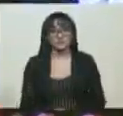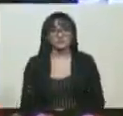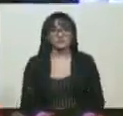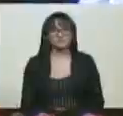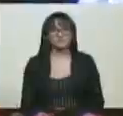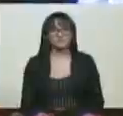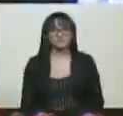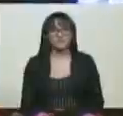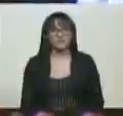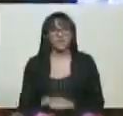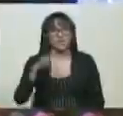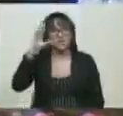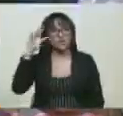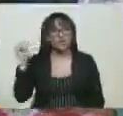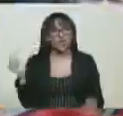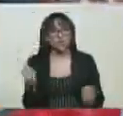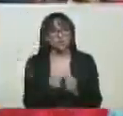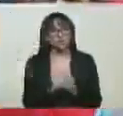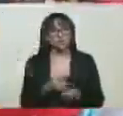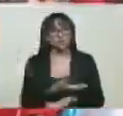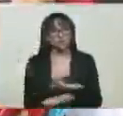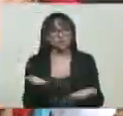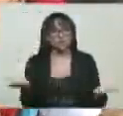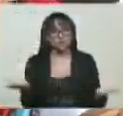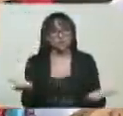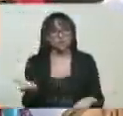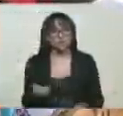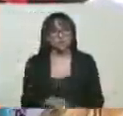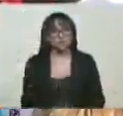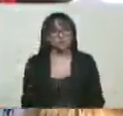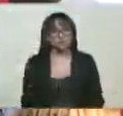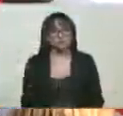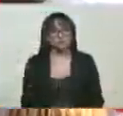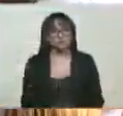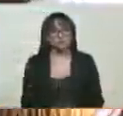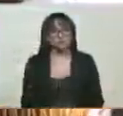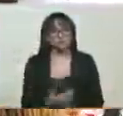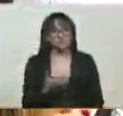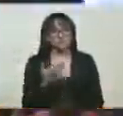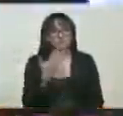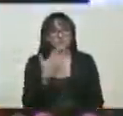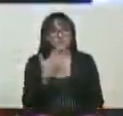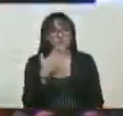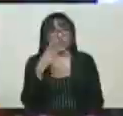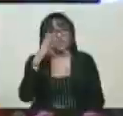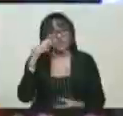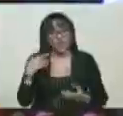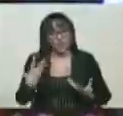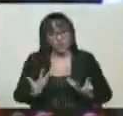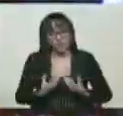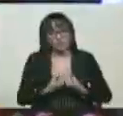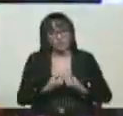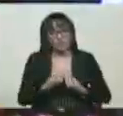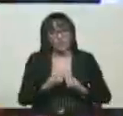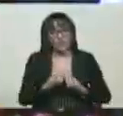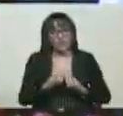Dios está con nosotros. Y si Dios contra nos, con nosotros, ¿quién